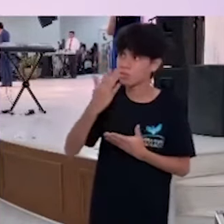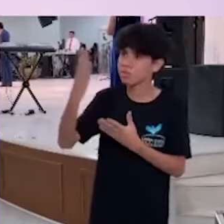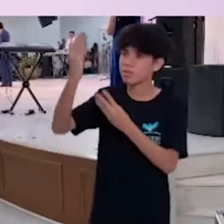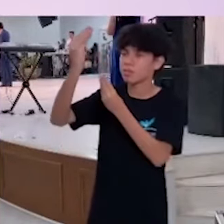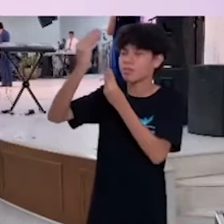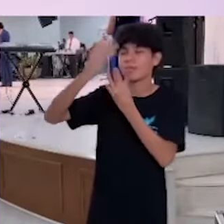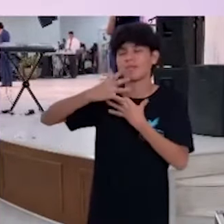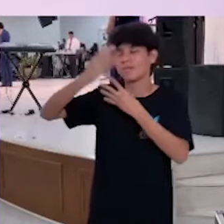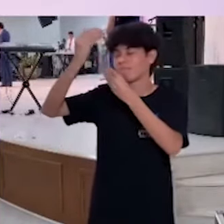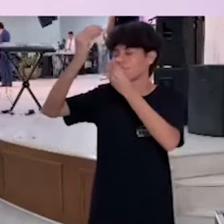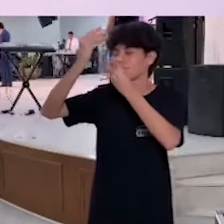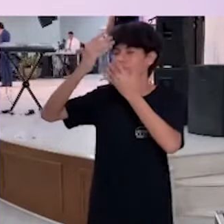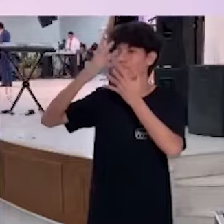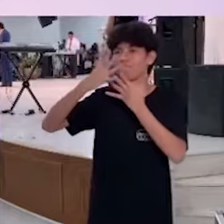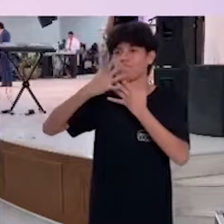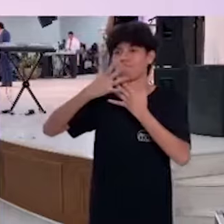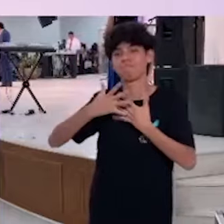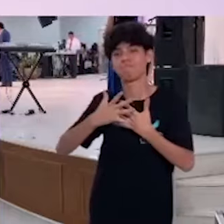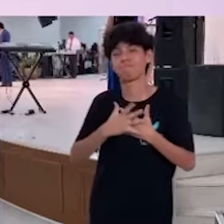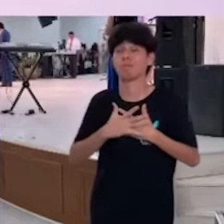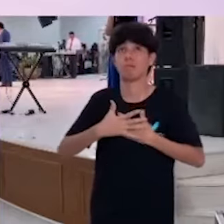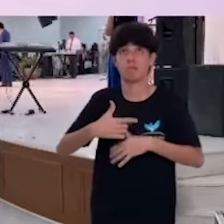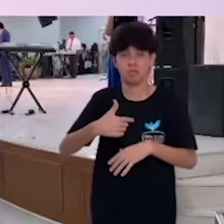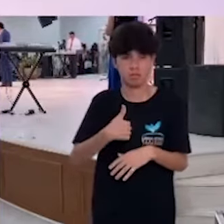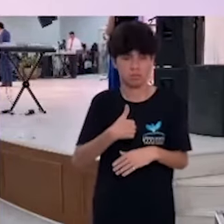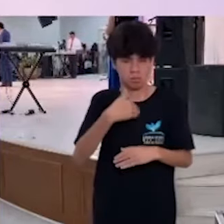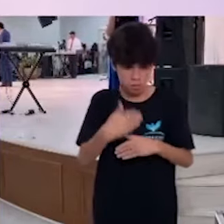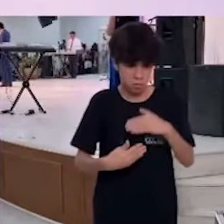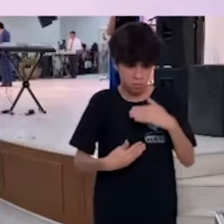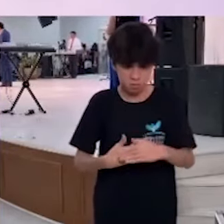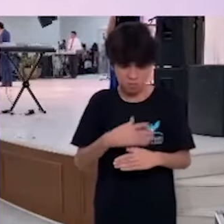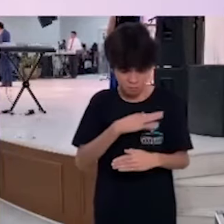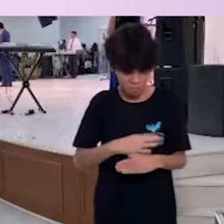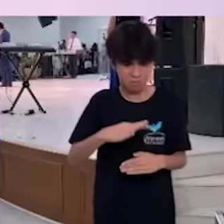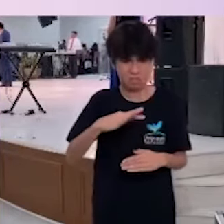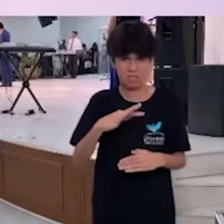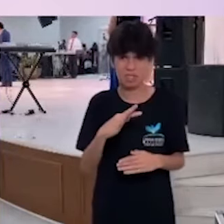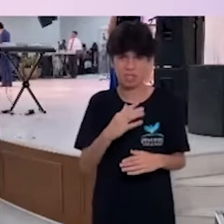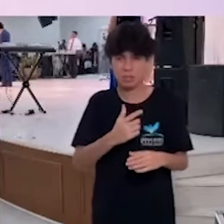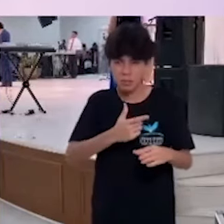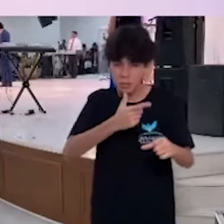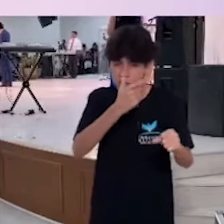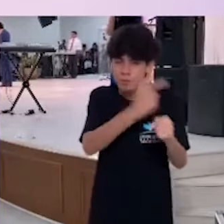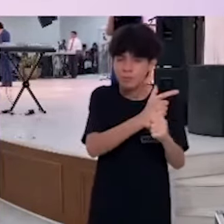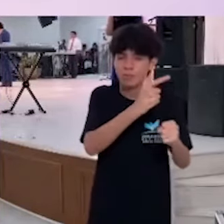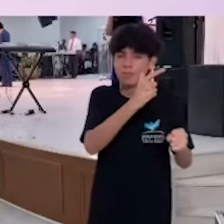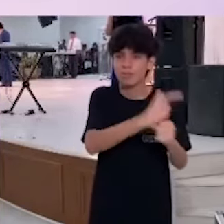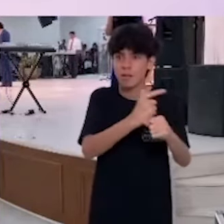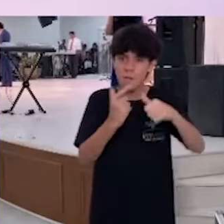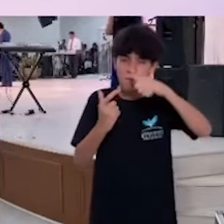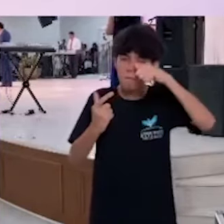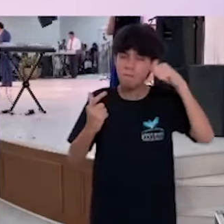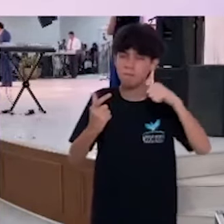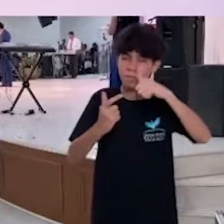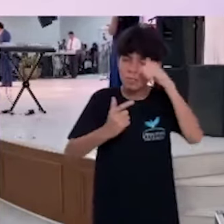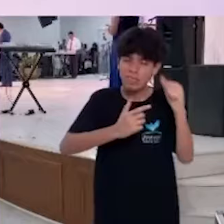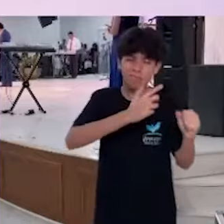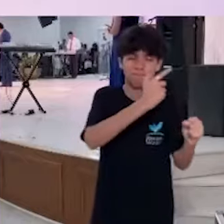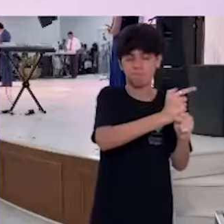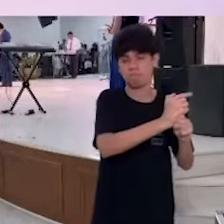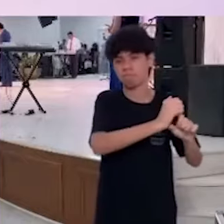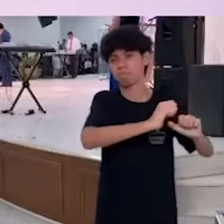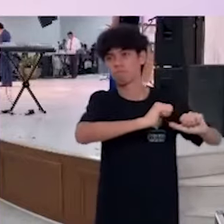gracia para poder ver y tener el discernimiento necesario